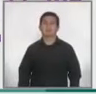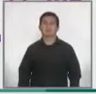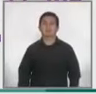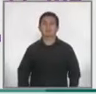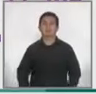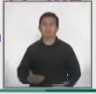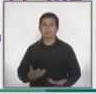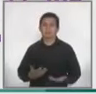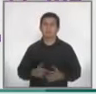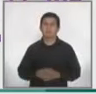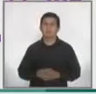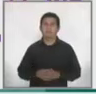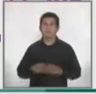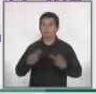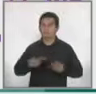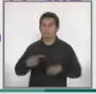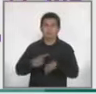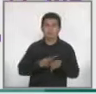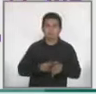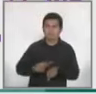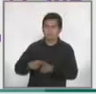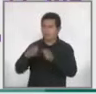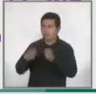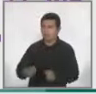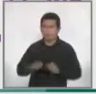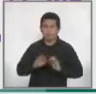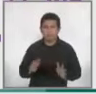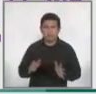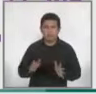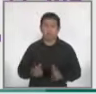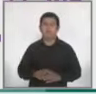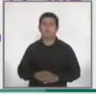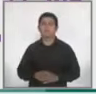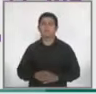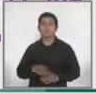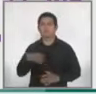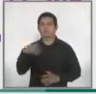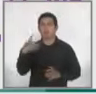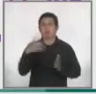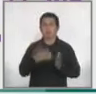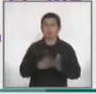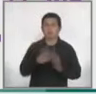Dentro del reporte de casos confirmados, de los